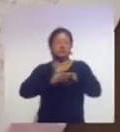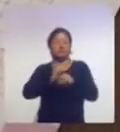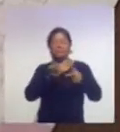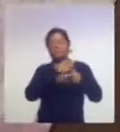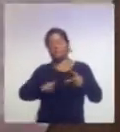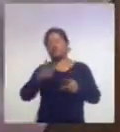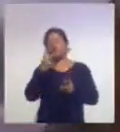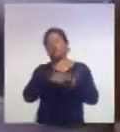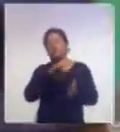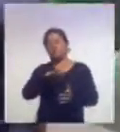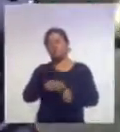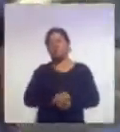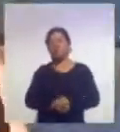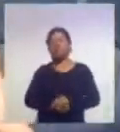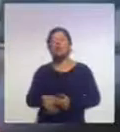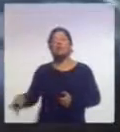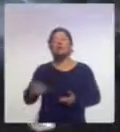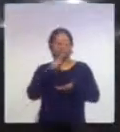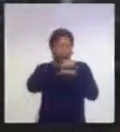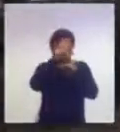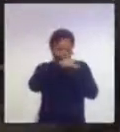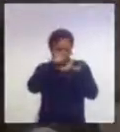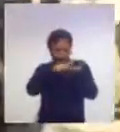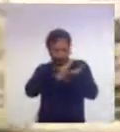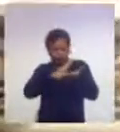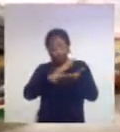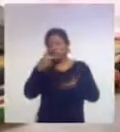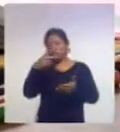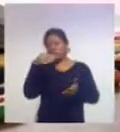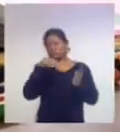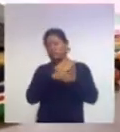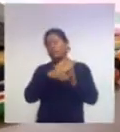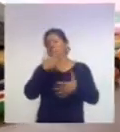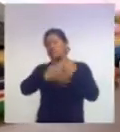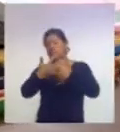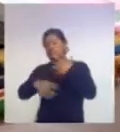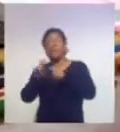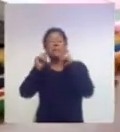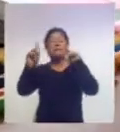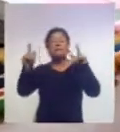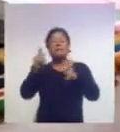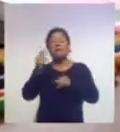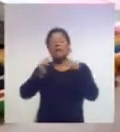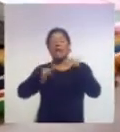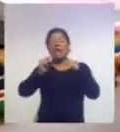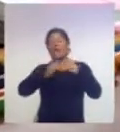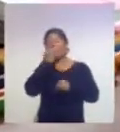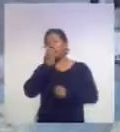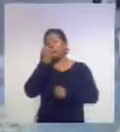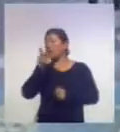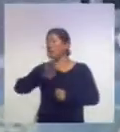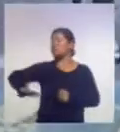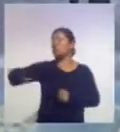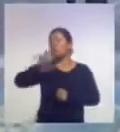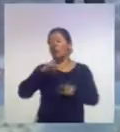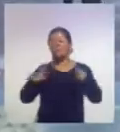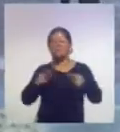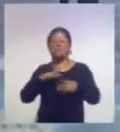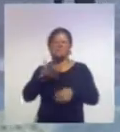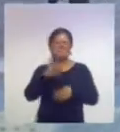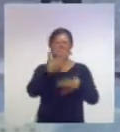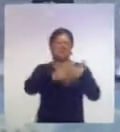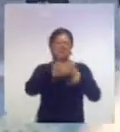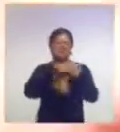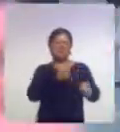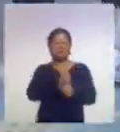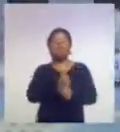2019. De acuerdo con la encuesta Intercensal 2015, en Tlaxcala el grado promedio de escolaridad de la población de 15 años y más